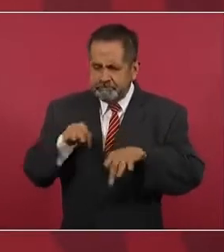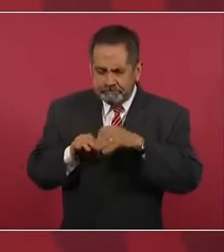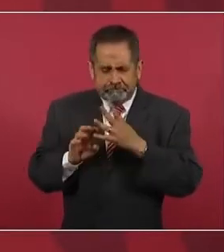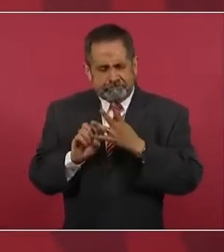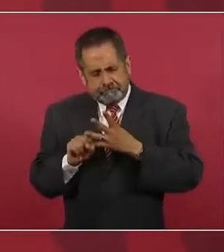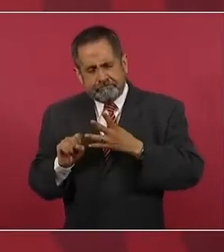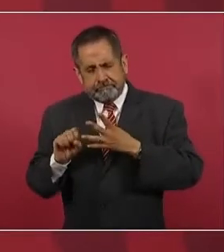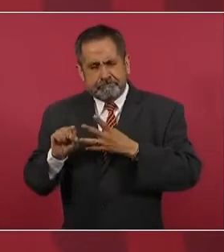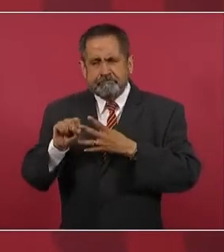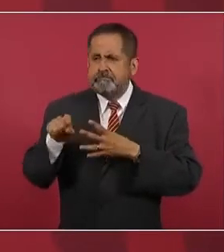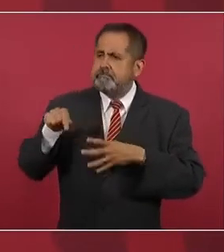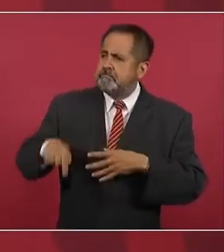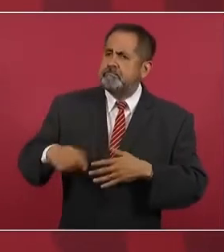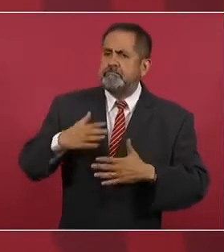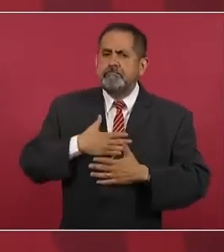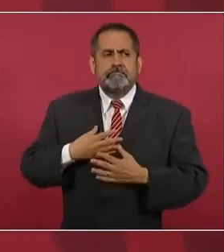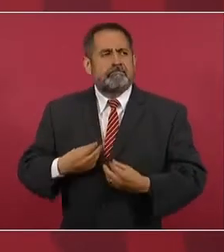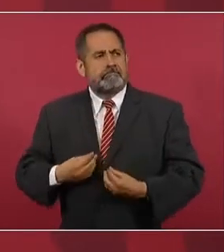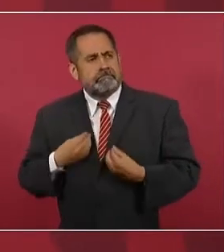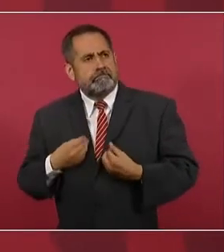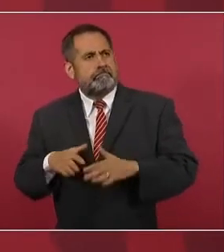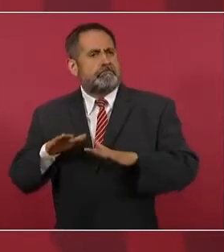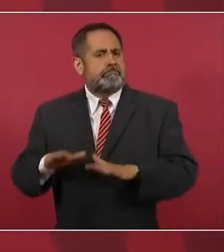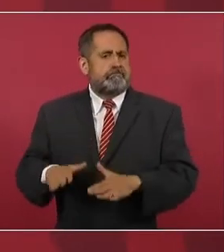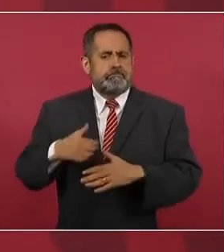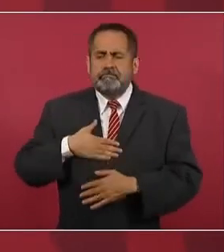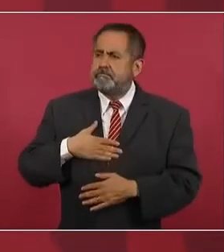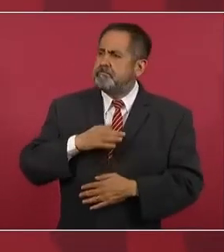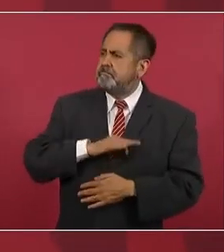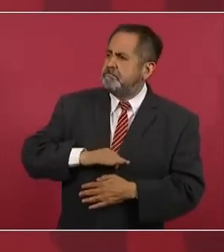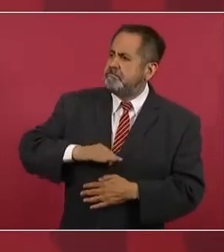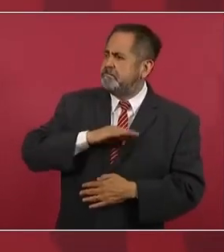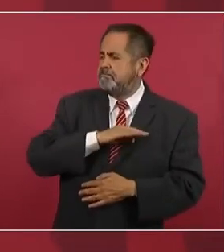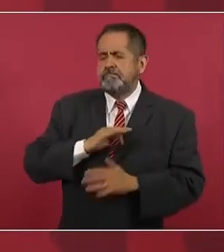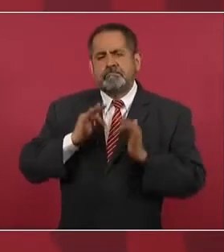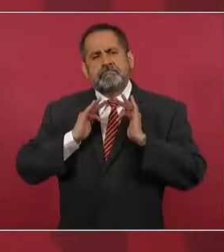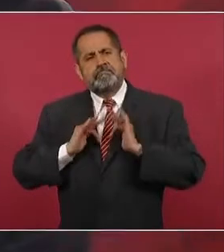trabajar, vivir, ser feliz